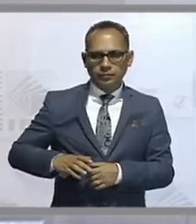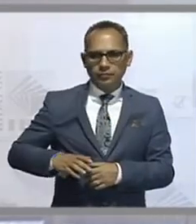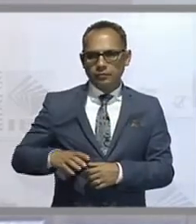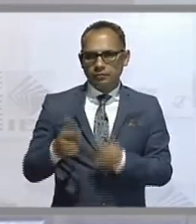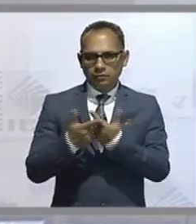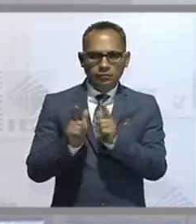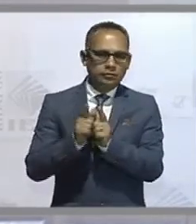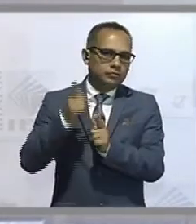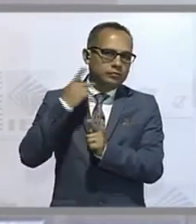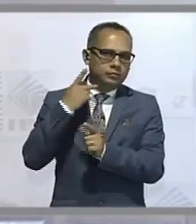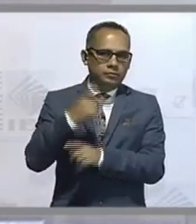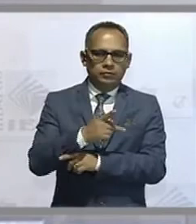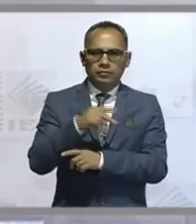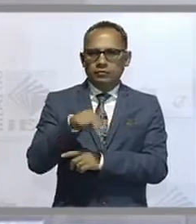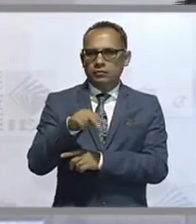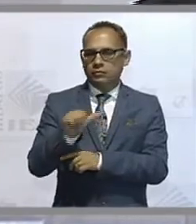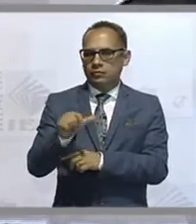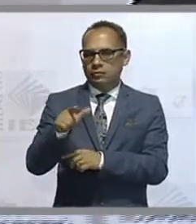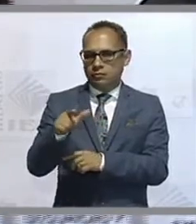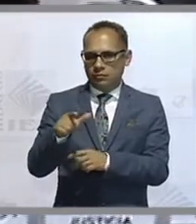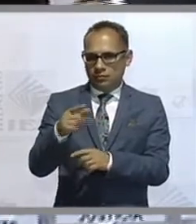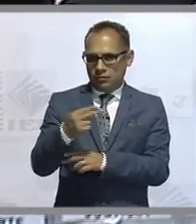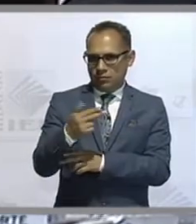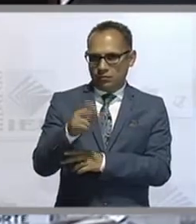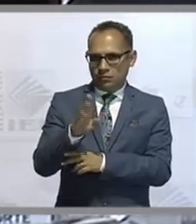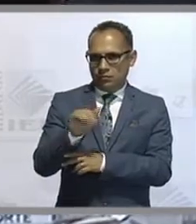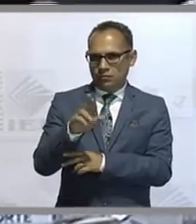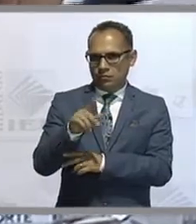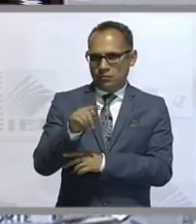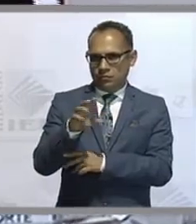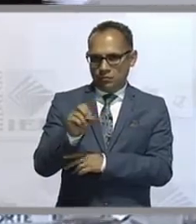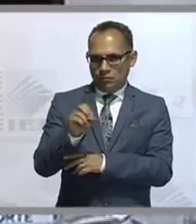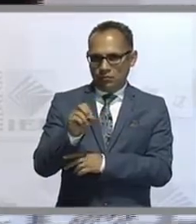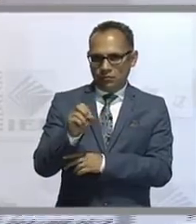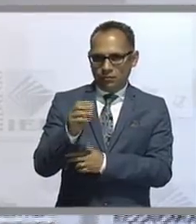humberto martínez ríos permítanme plantear la pregunta